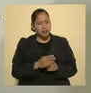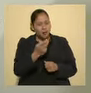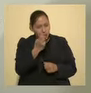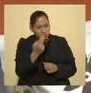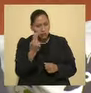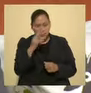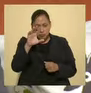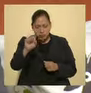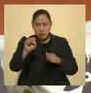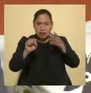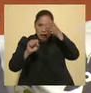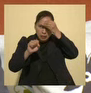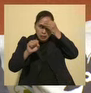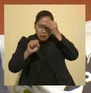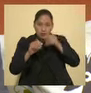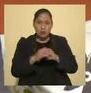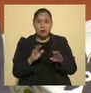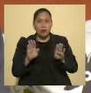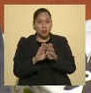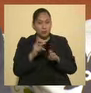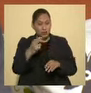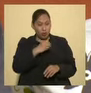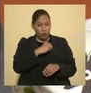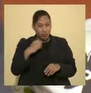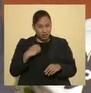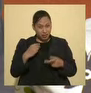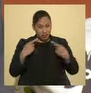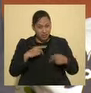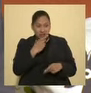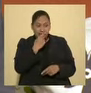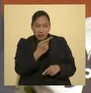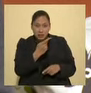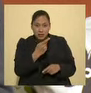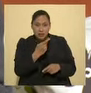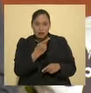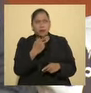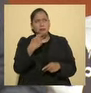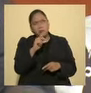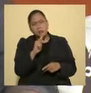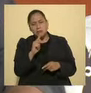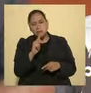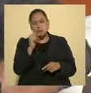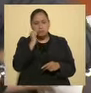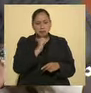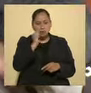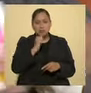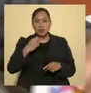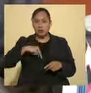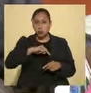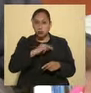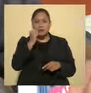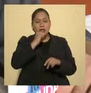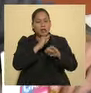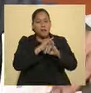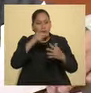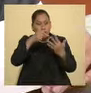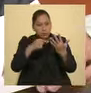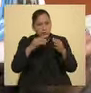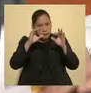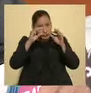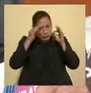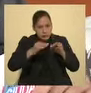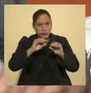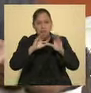saberlo. Finalmente, tampoco es una obligación de todos los ciudadanos, pero en la medida de lo posible, cuanto más informados estemos al